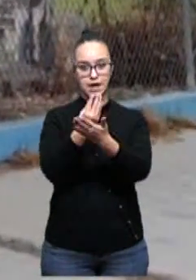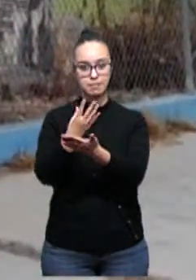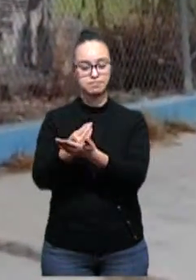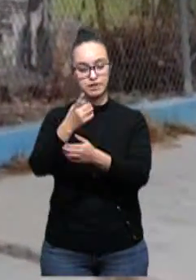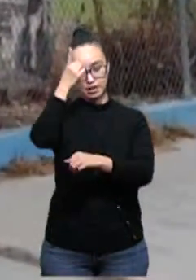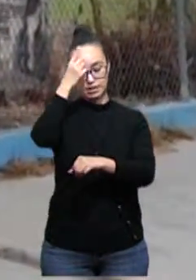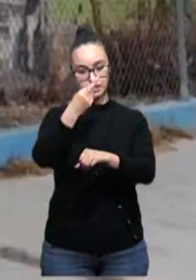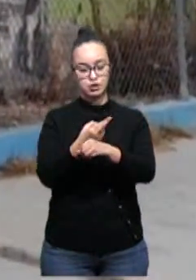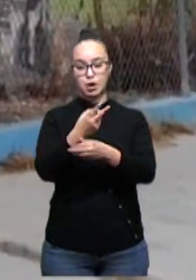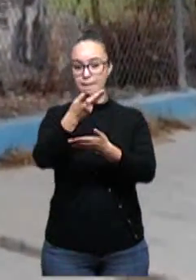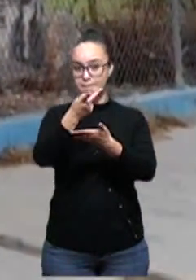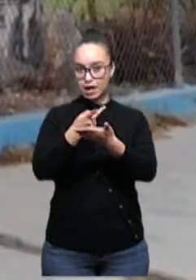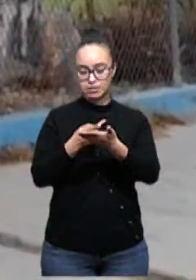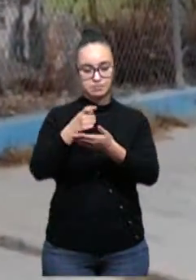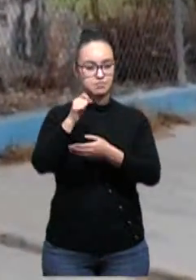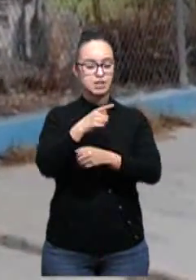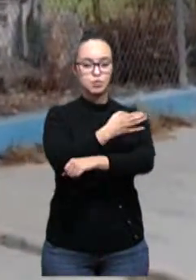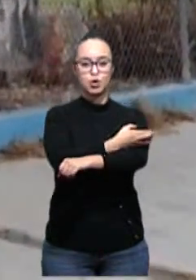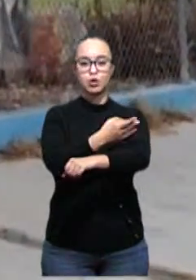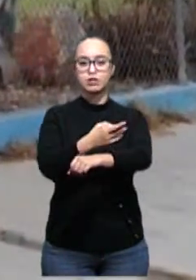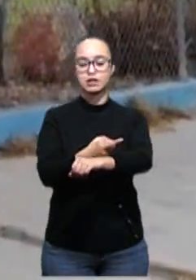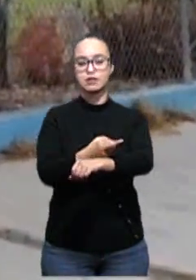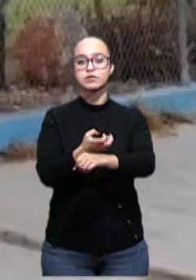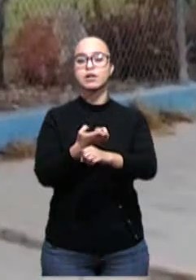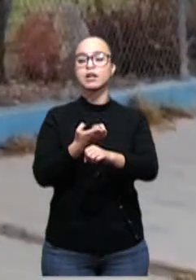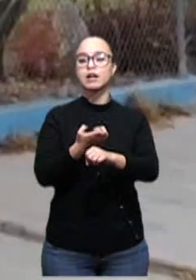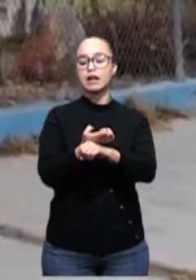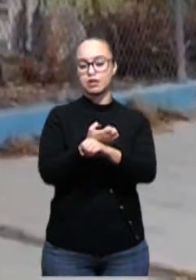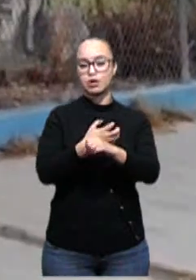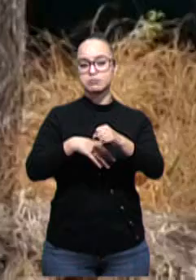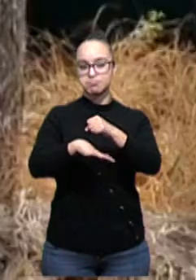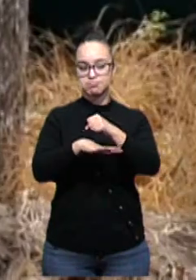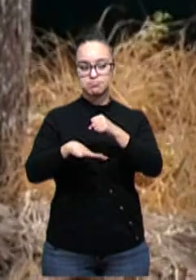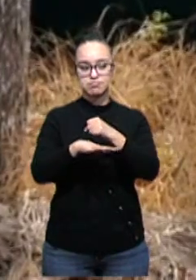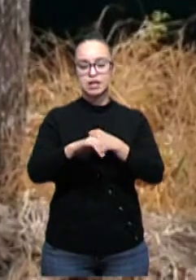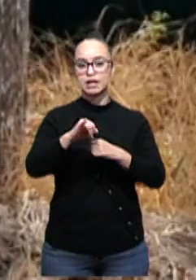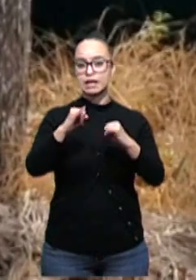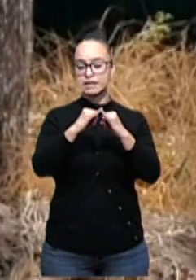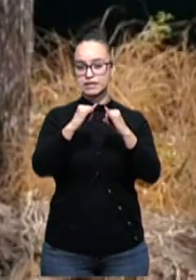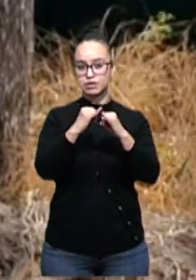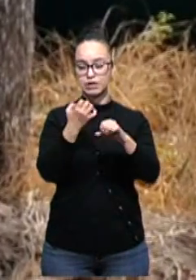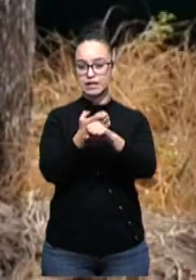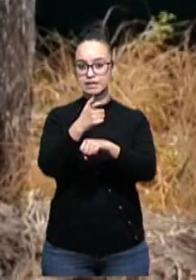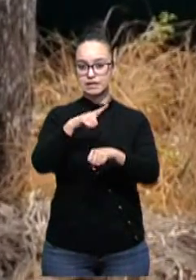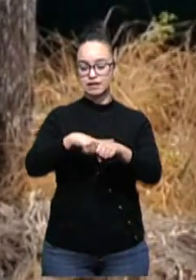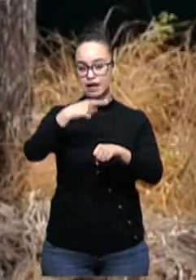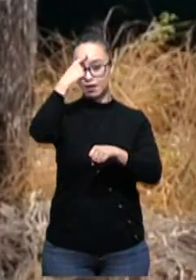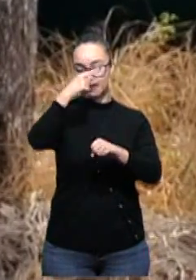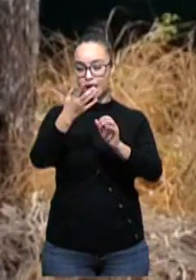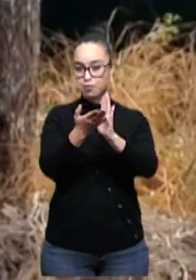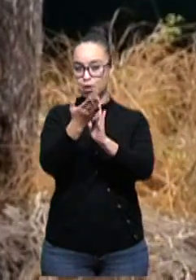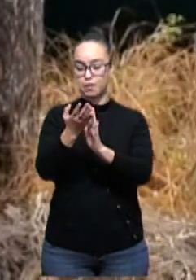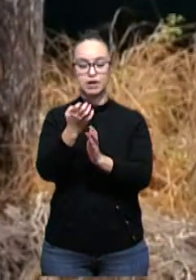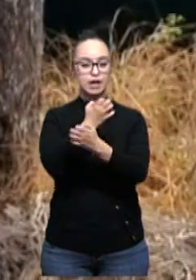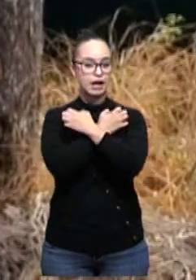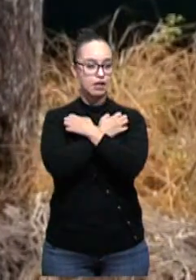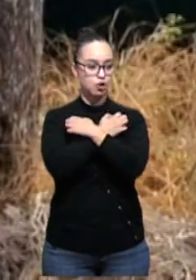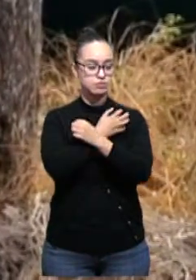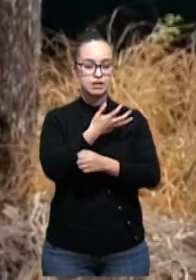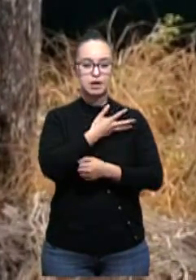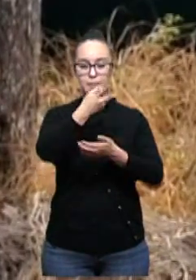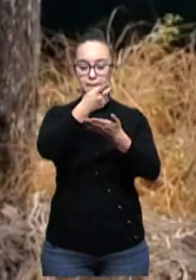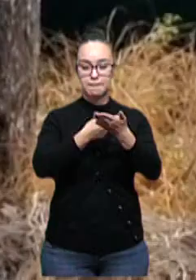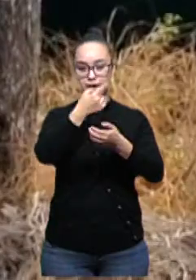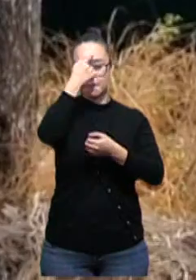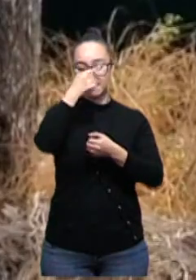Dirección de Planeación y en coordinación con Educación Básica y el Instituto Estatal de Infraestructura Física Educativa, se puso en marcha un plan de atención a